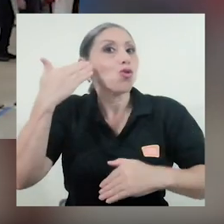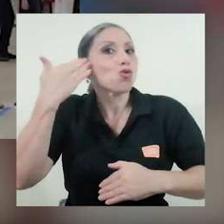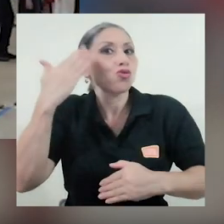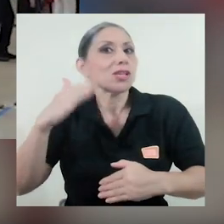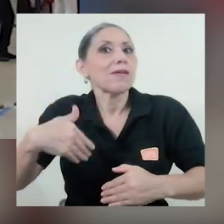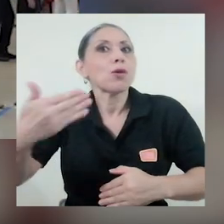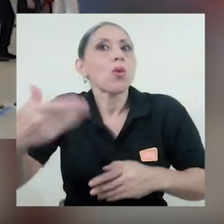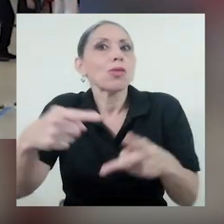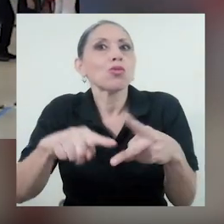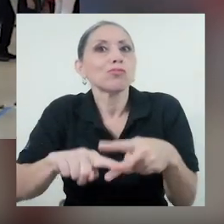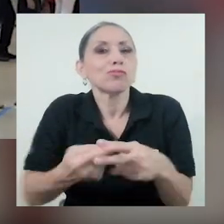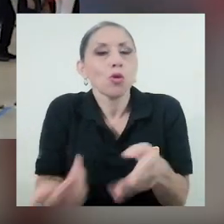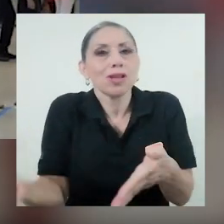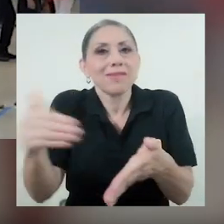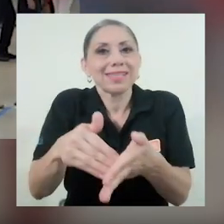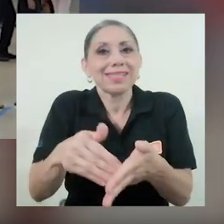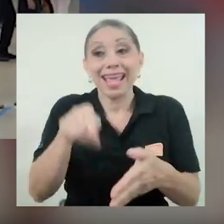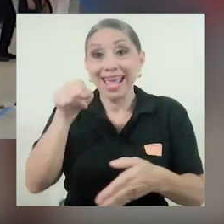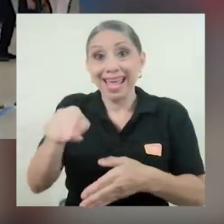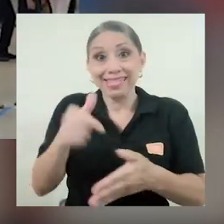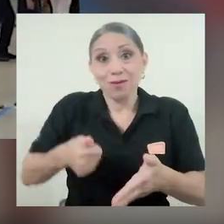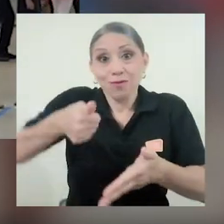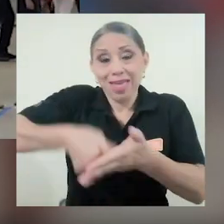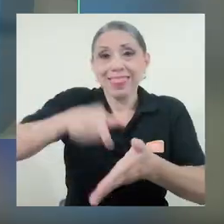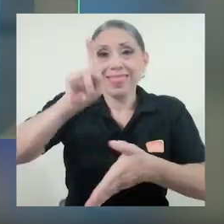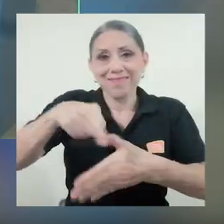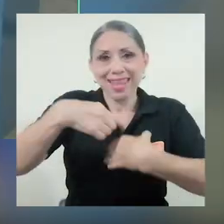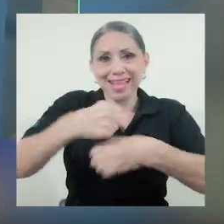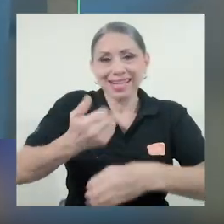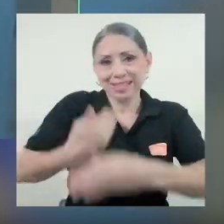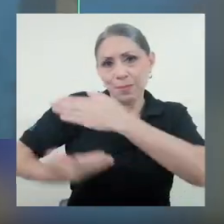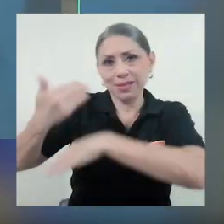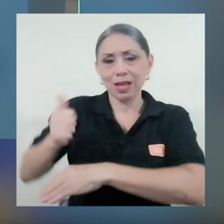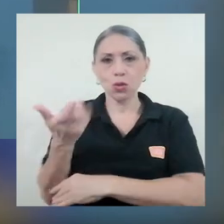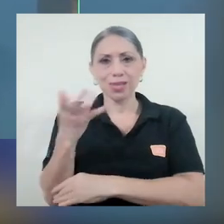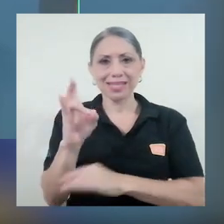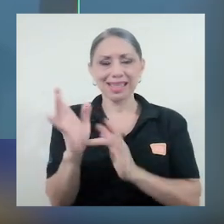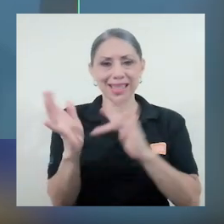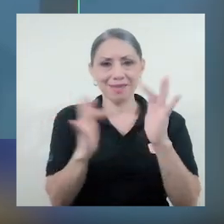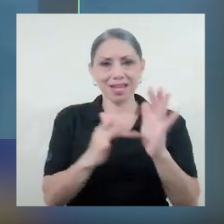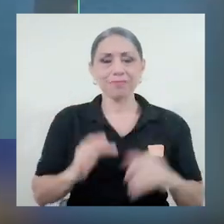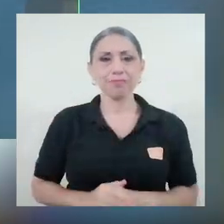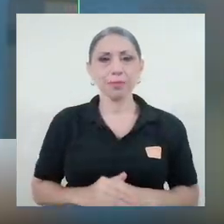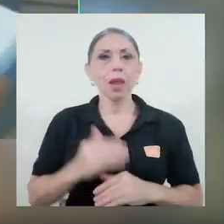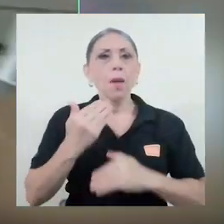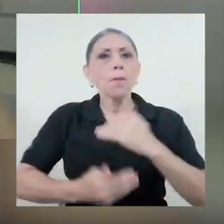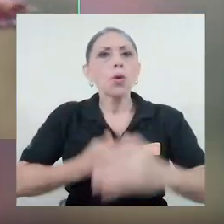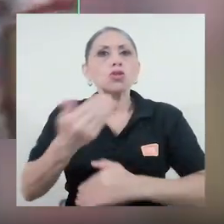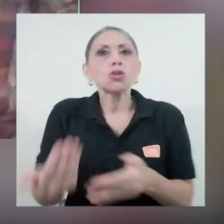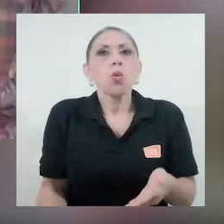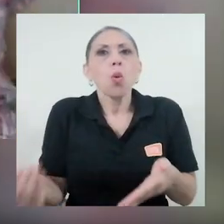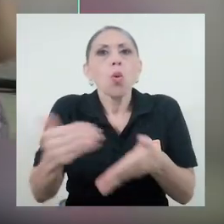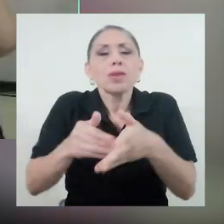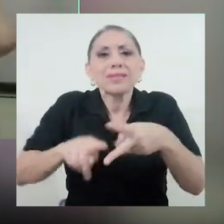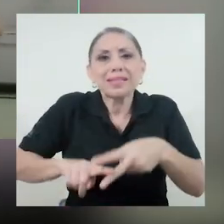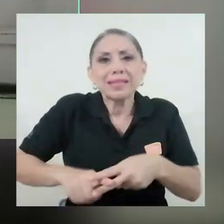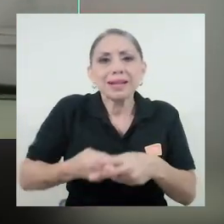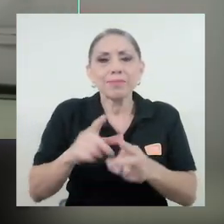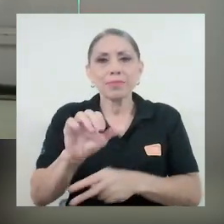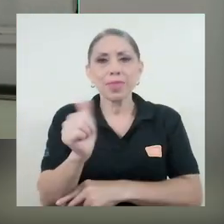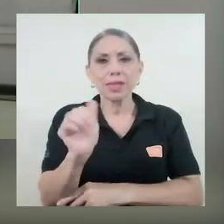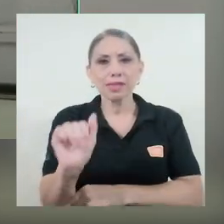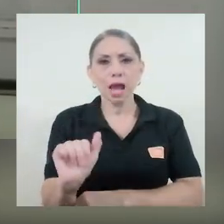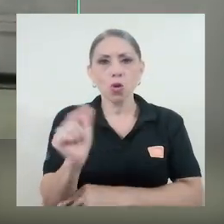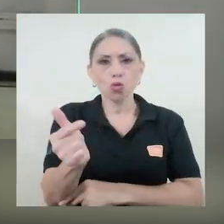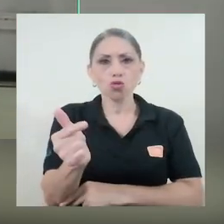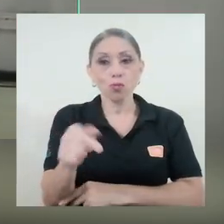institución, el cual debería haberse realizado el pasado 17 de abril. El proceso se retomará a partir del